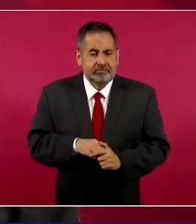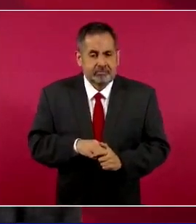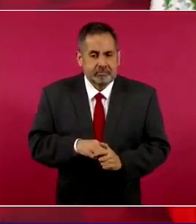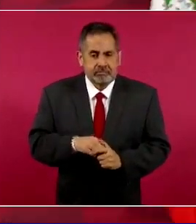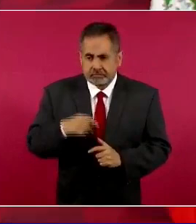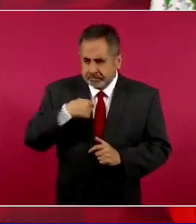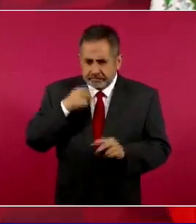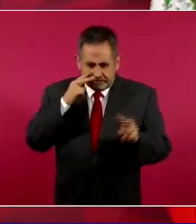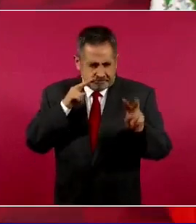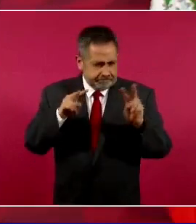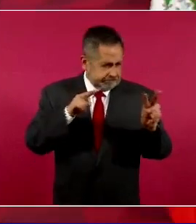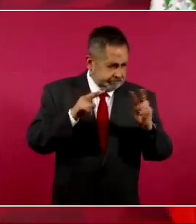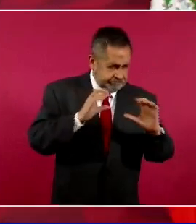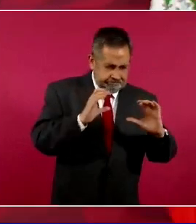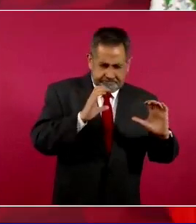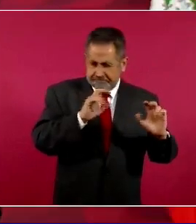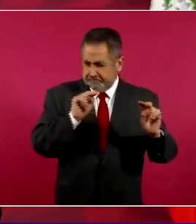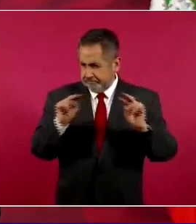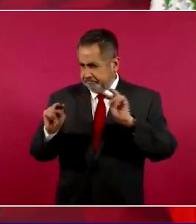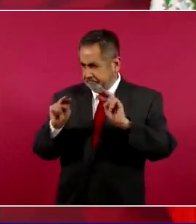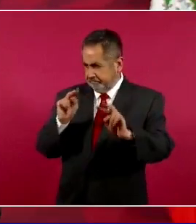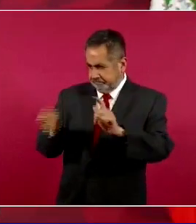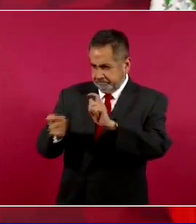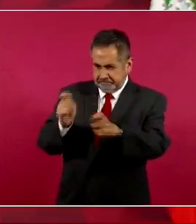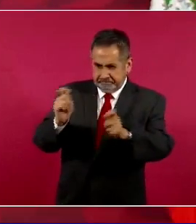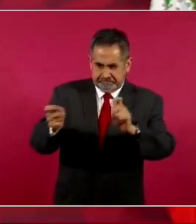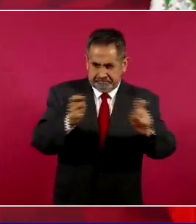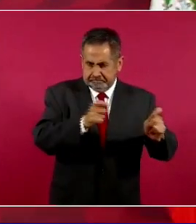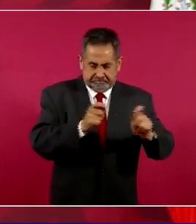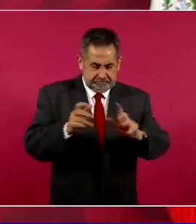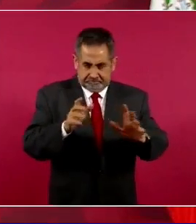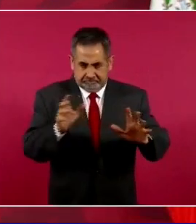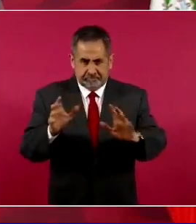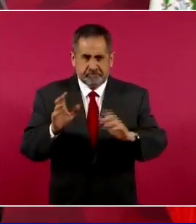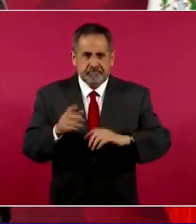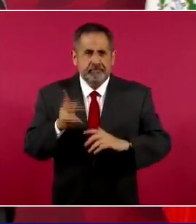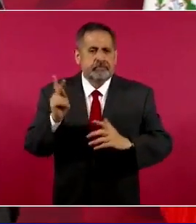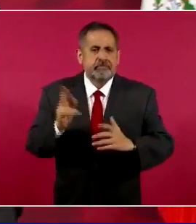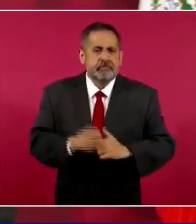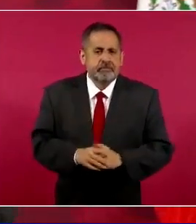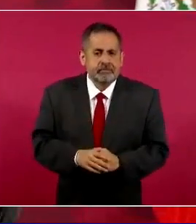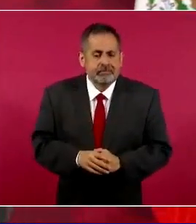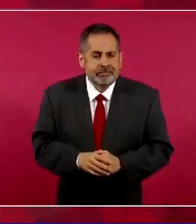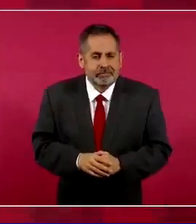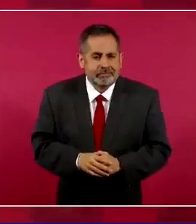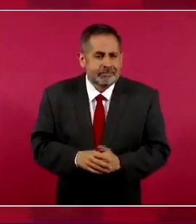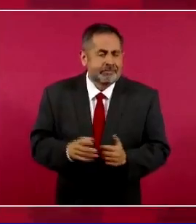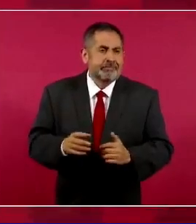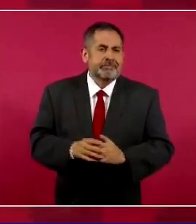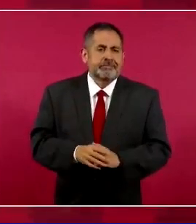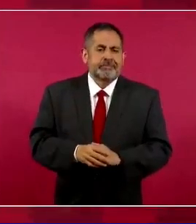estoy pendiente de todo, pero es también para que no